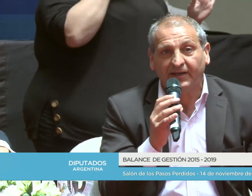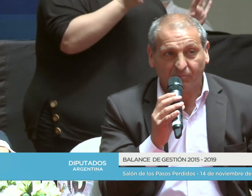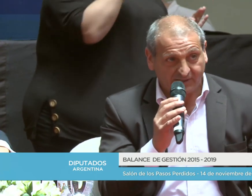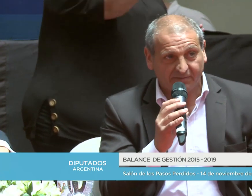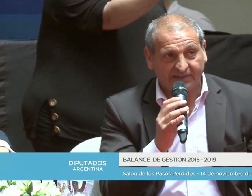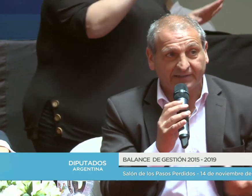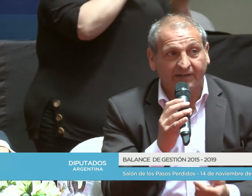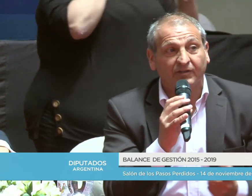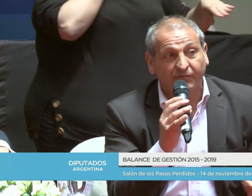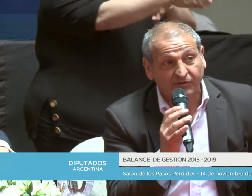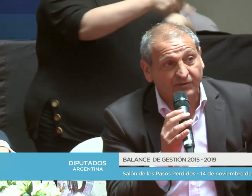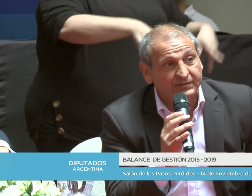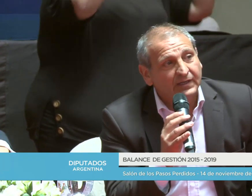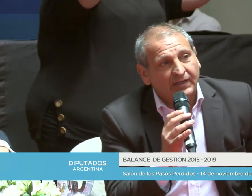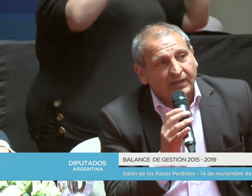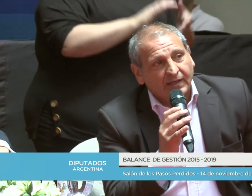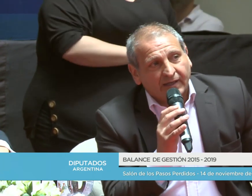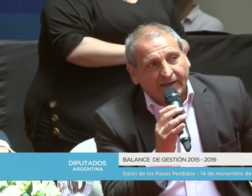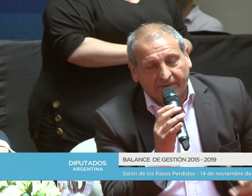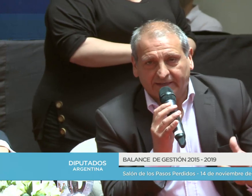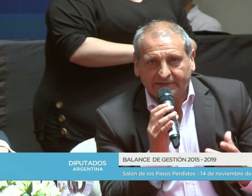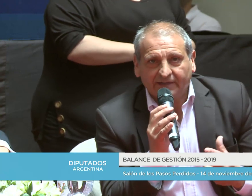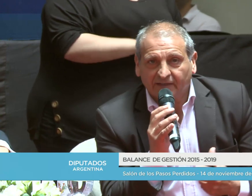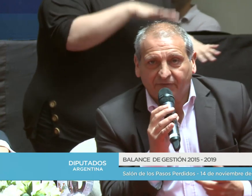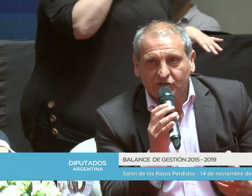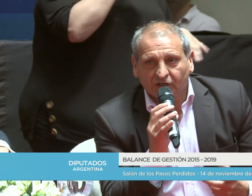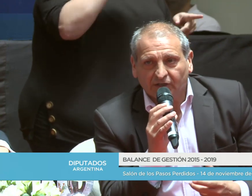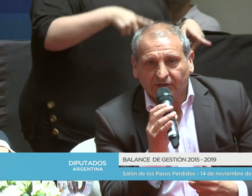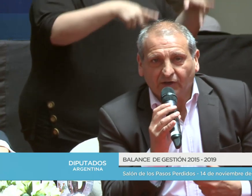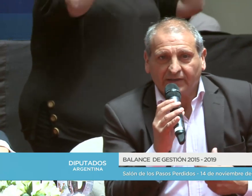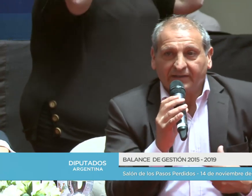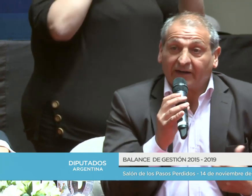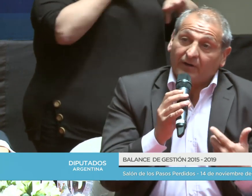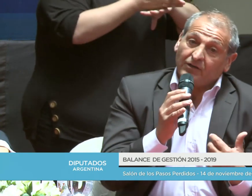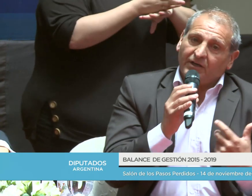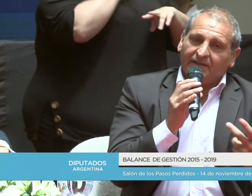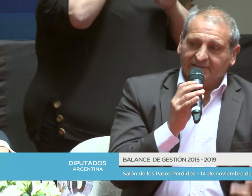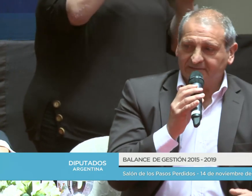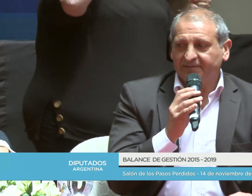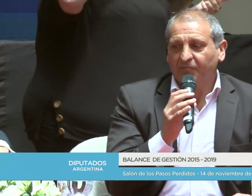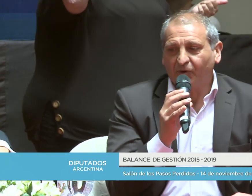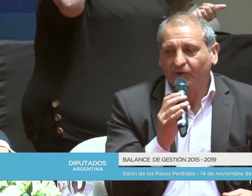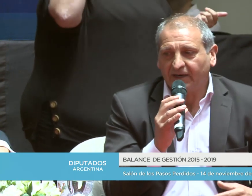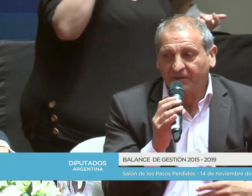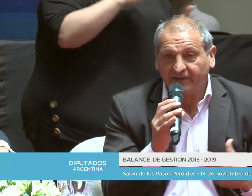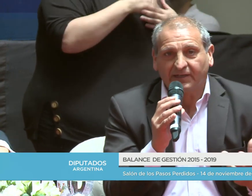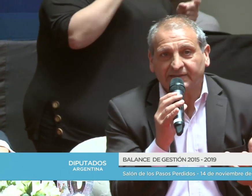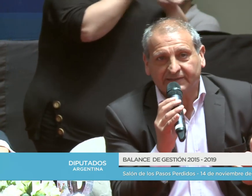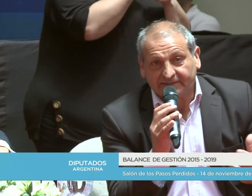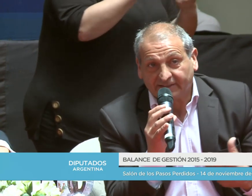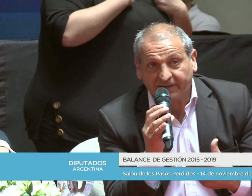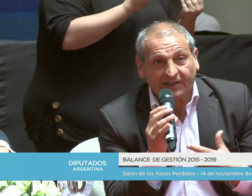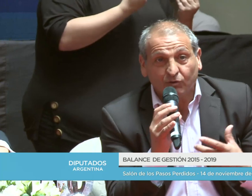la llave de la puerta para entrar a ese edificio. Y la verdad que entrar a ese edificio y recordar hoy provoca primero